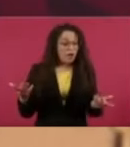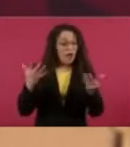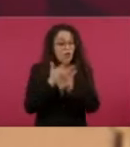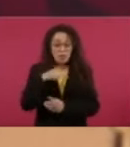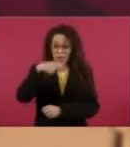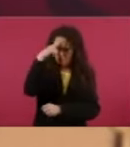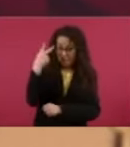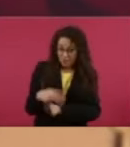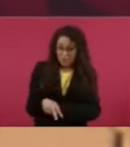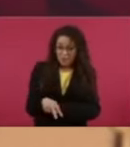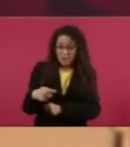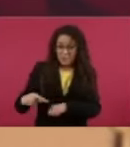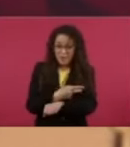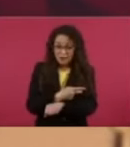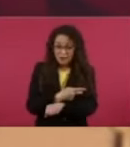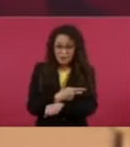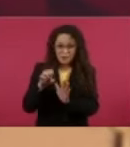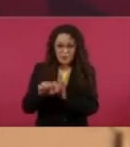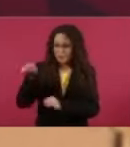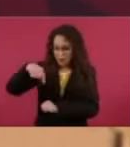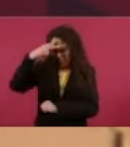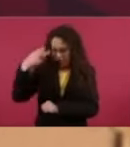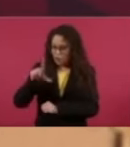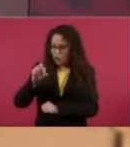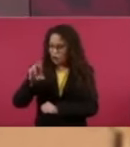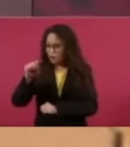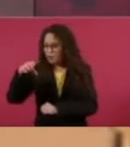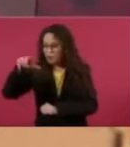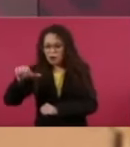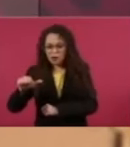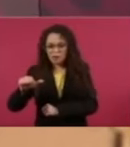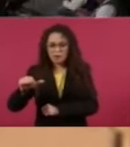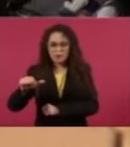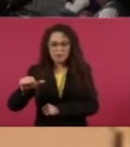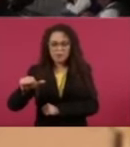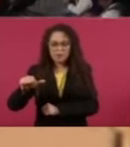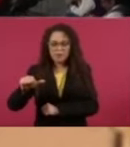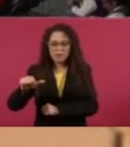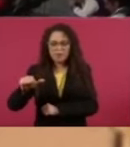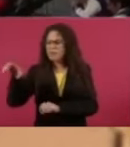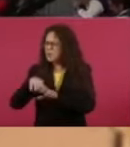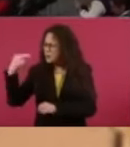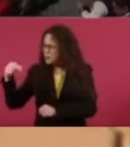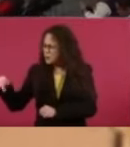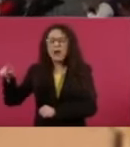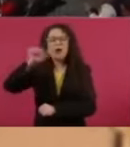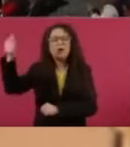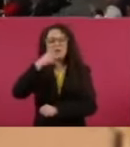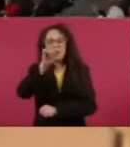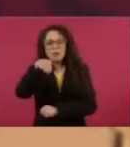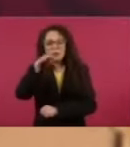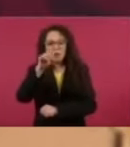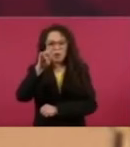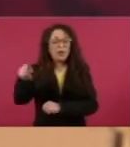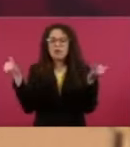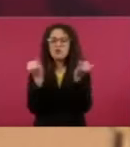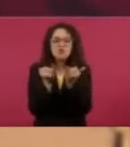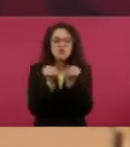México así como aquí este se es lo